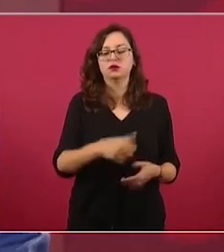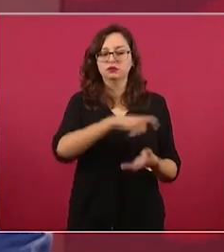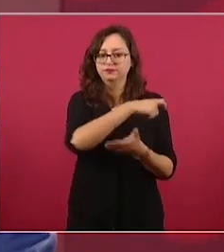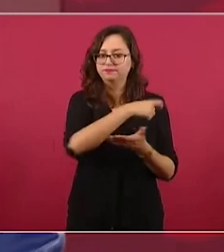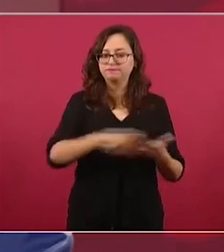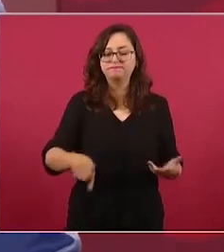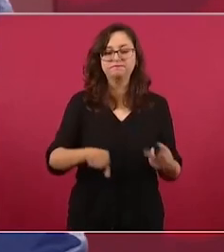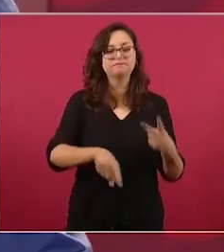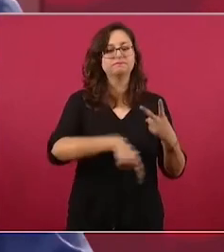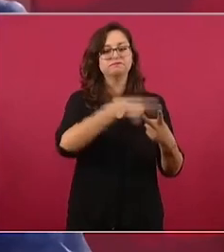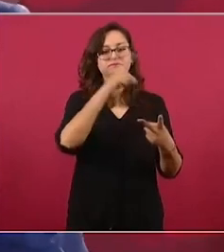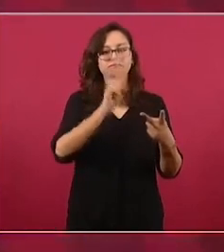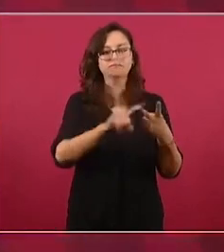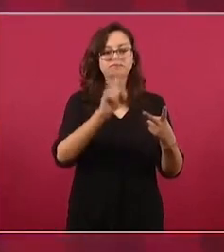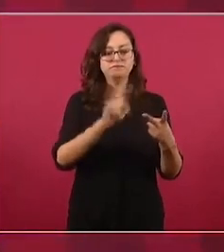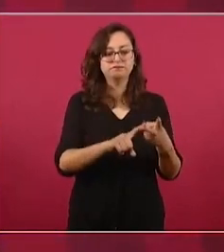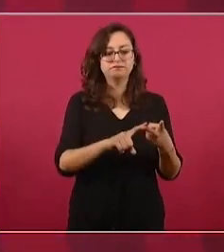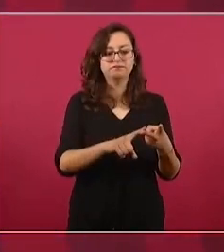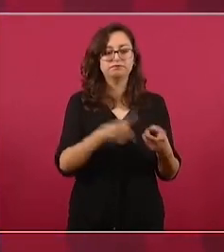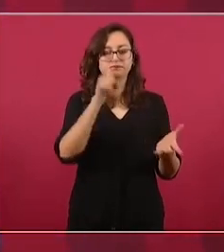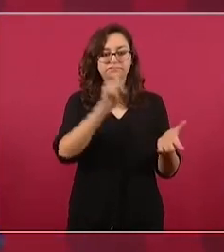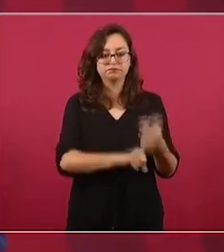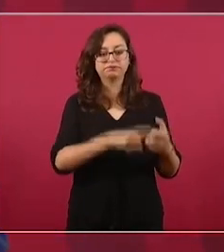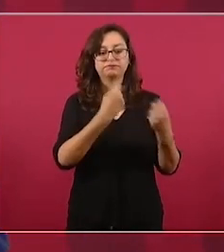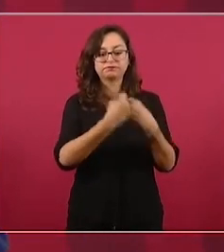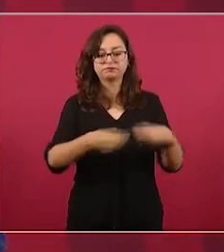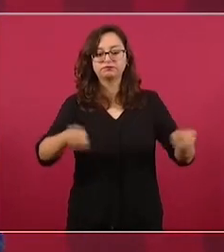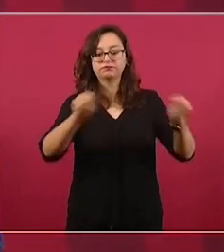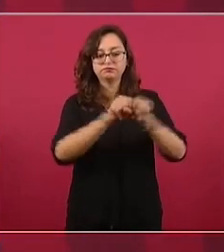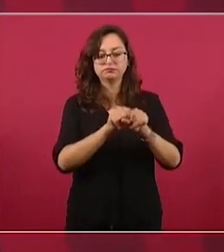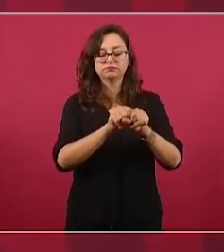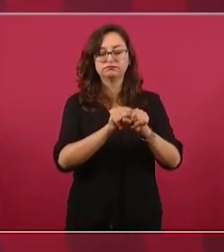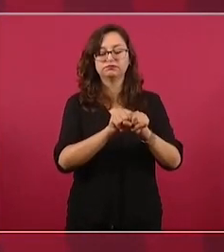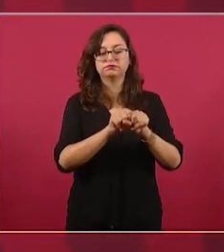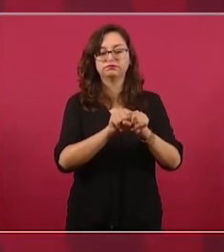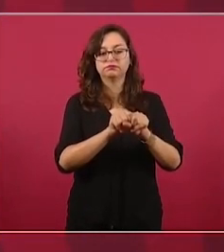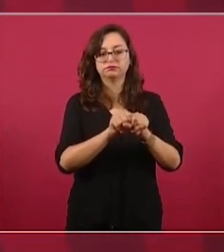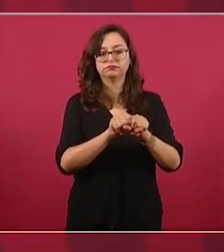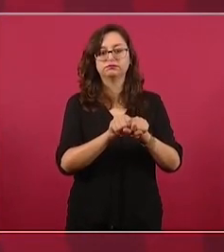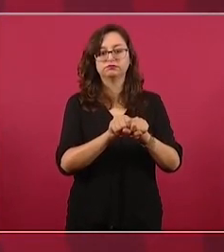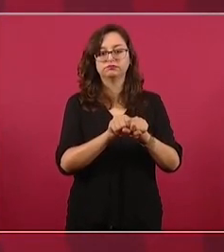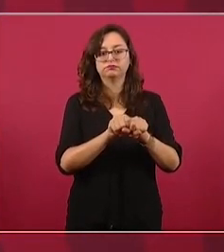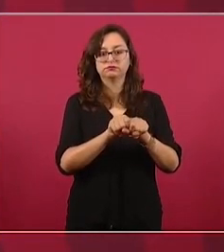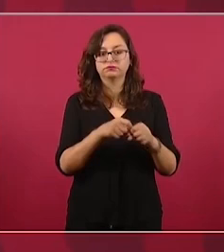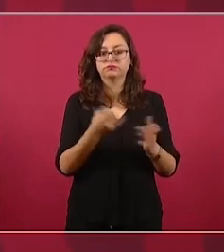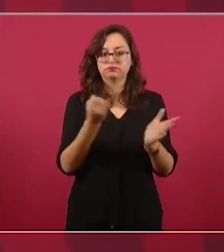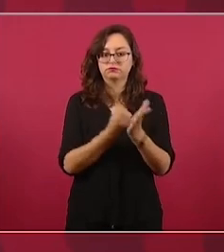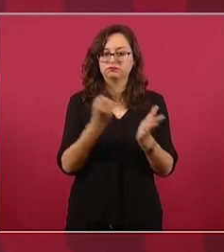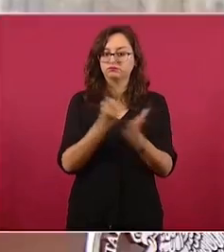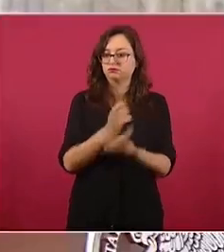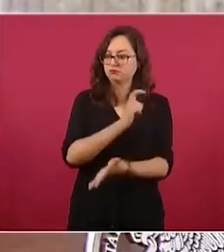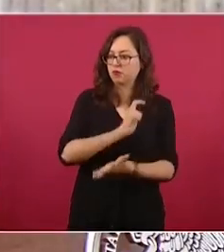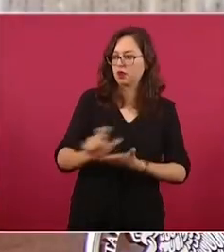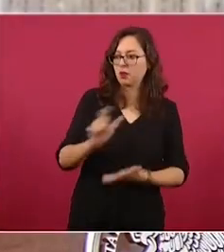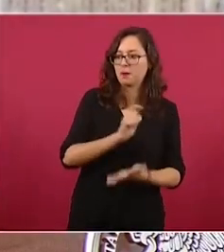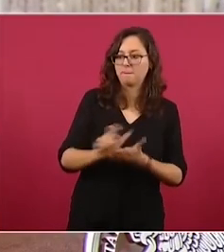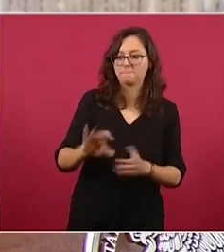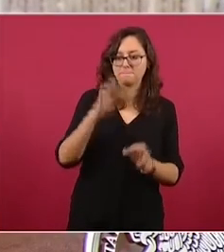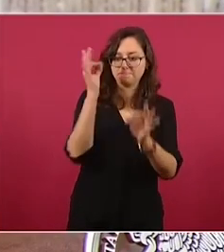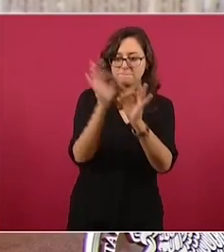La segunda es que los que participen como accionistas estén al corriente en el pago de sus impuestos.